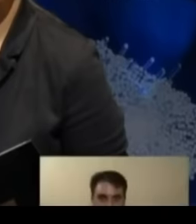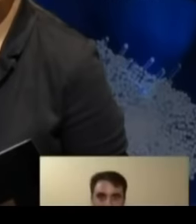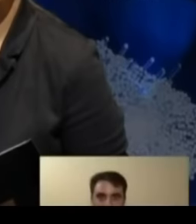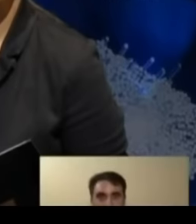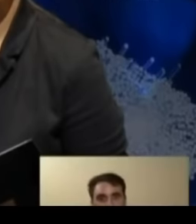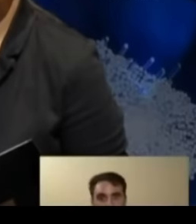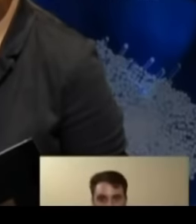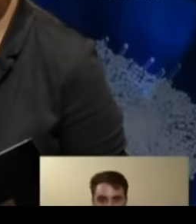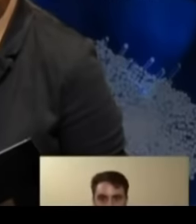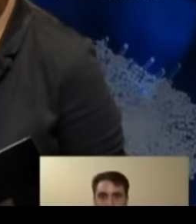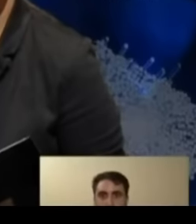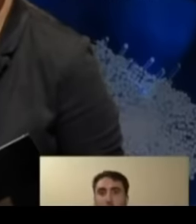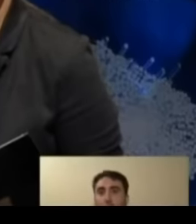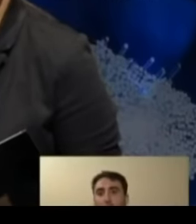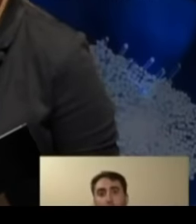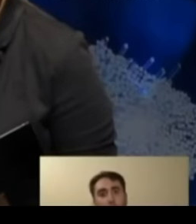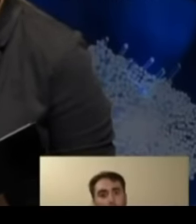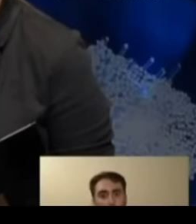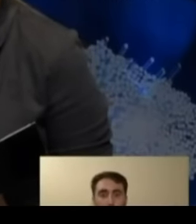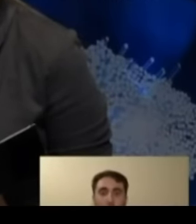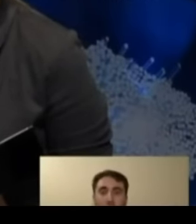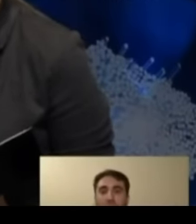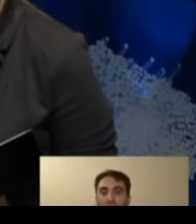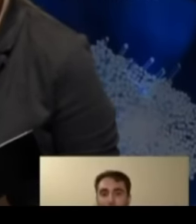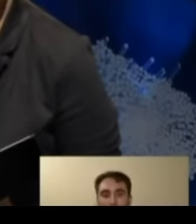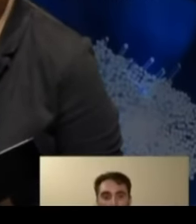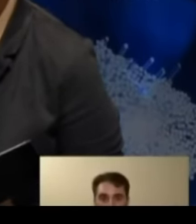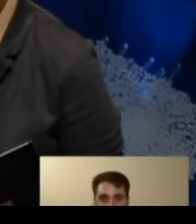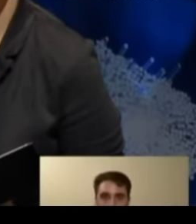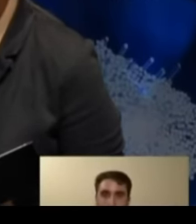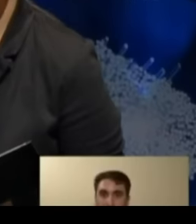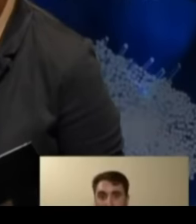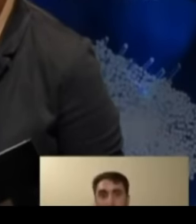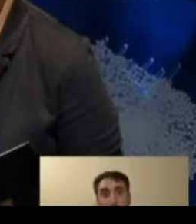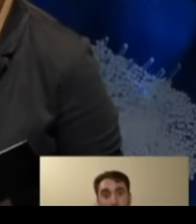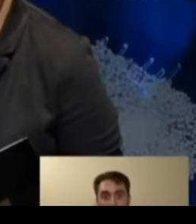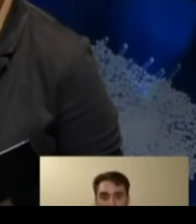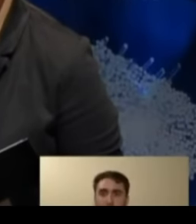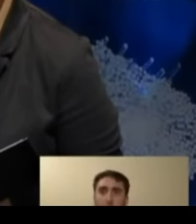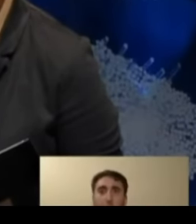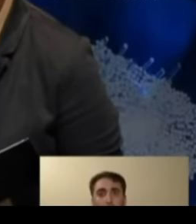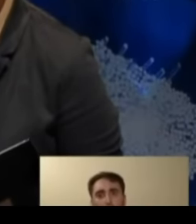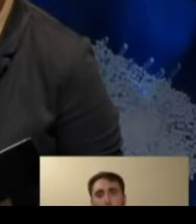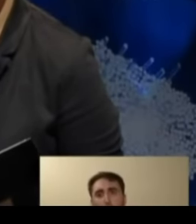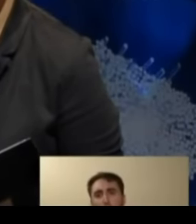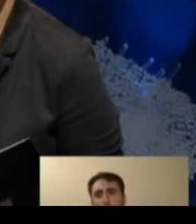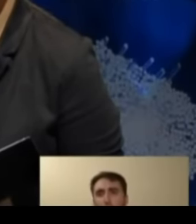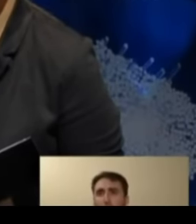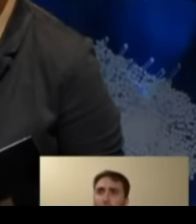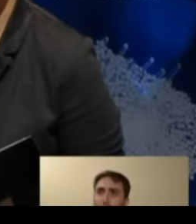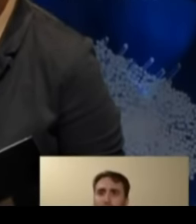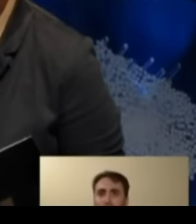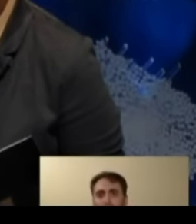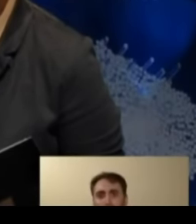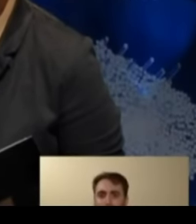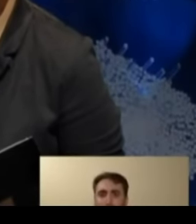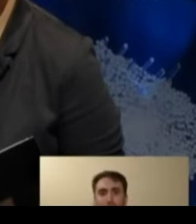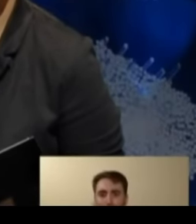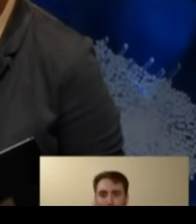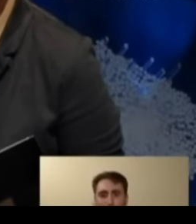Continuamos apostando desde la Cámara Uruguaya de Televisión para abonados a una instancia democrática que encuentra en un mismo ámbito posiciones